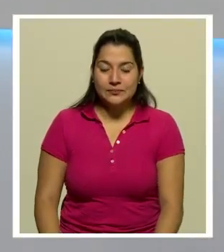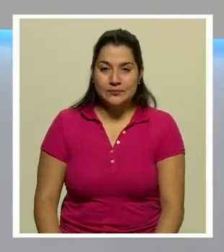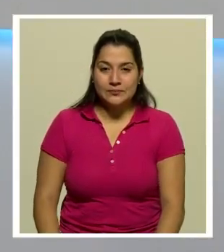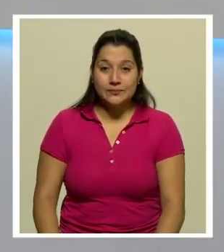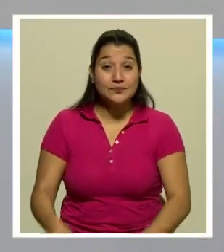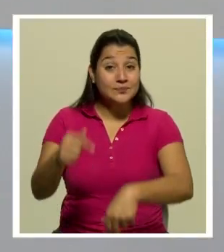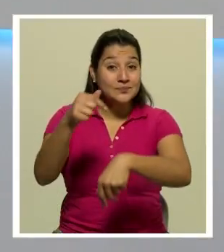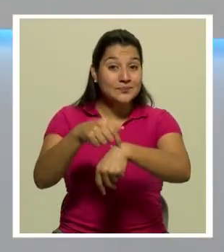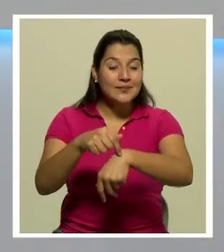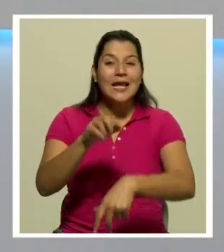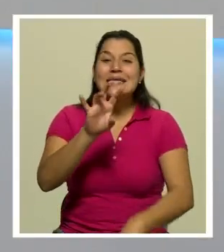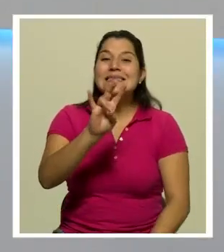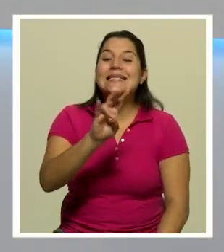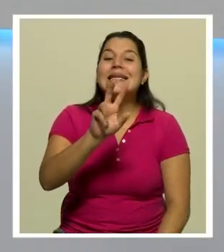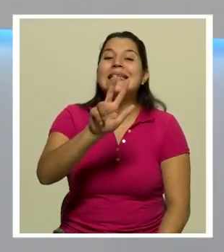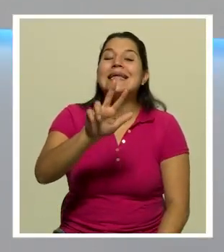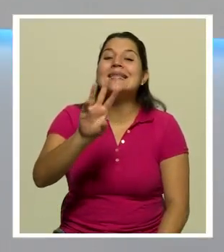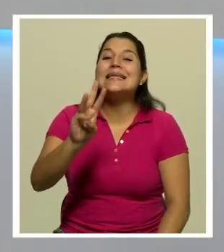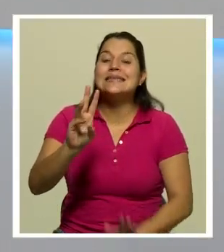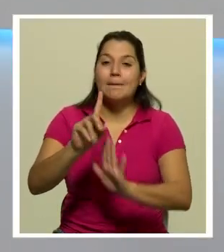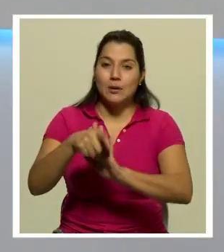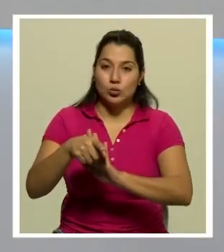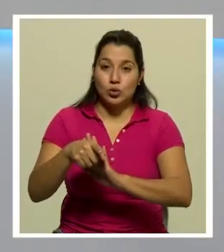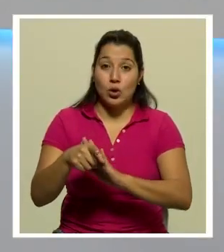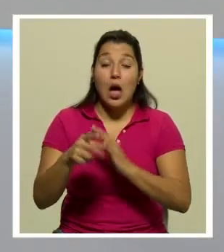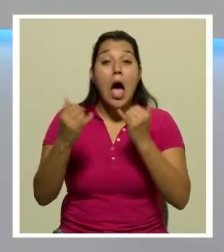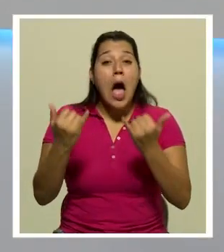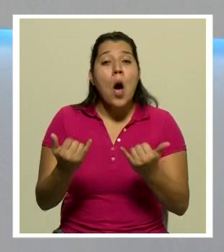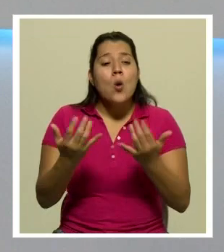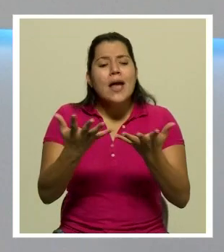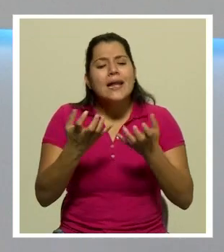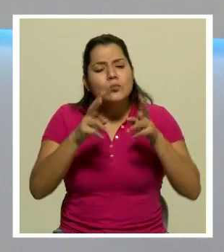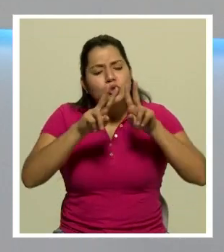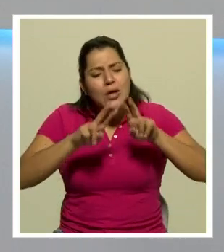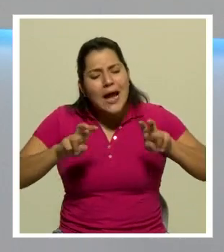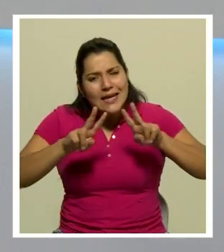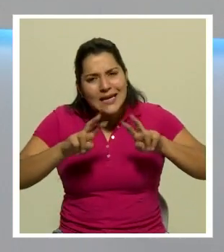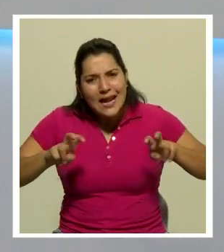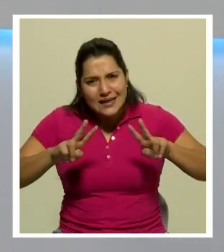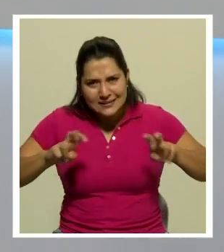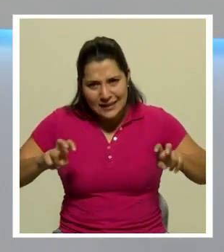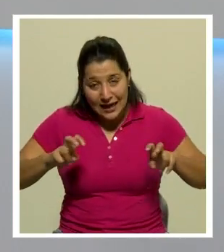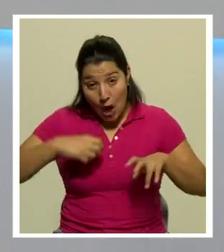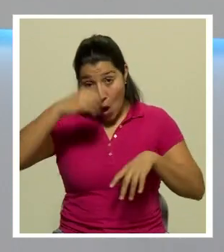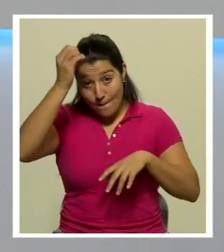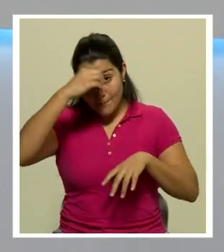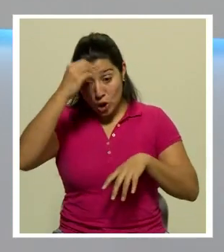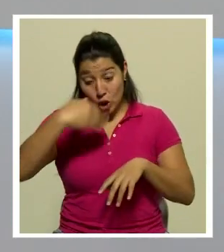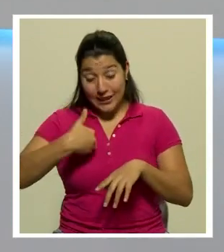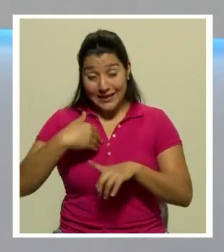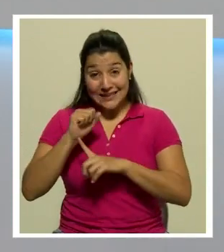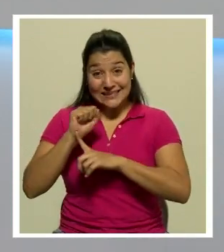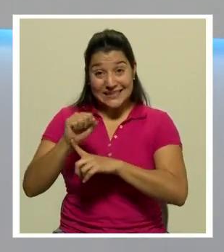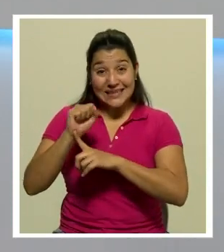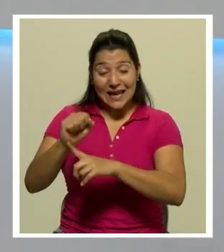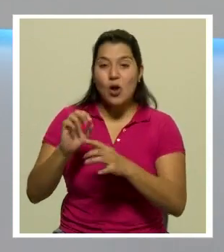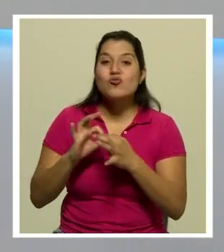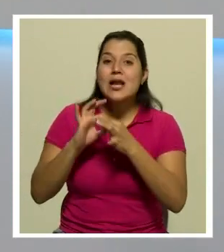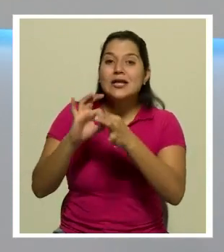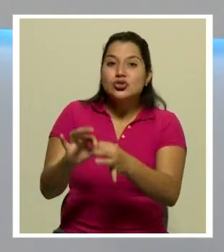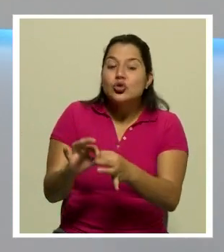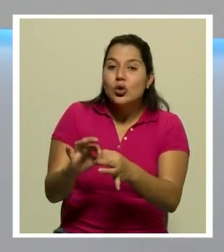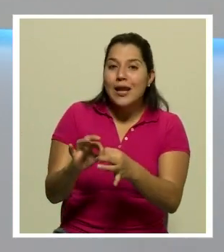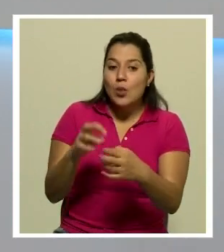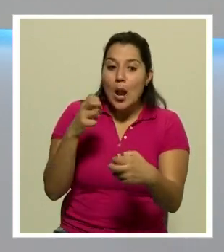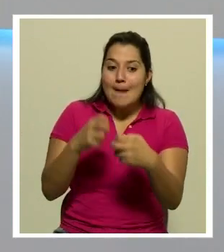Y a las 7 de la noche, con 36 minutos, vamos a analizar la perspectiva de los sindicatos sobre la tremenda crisis